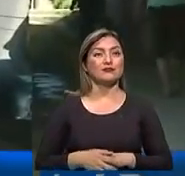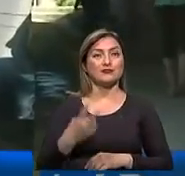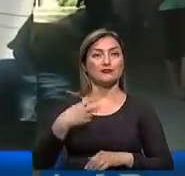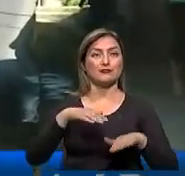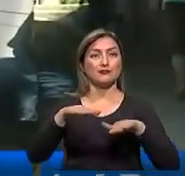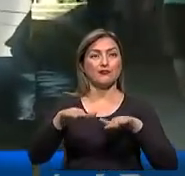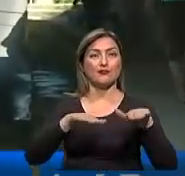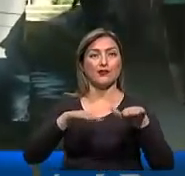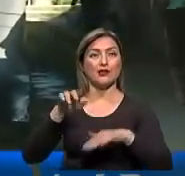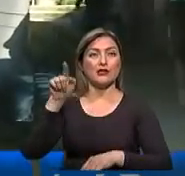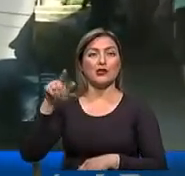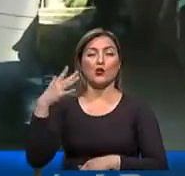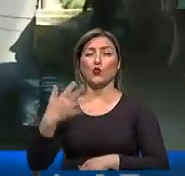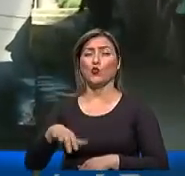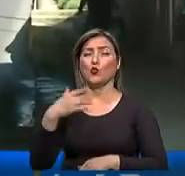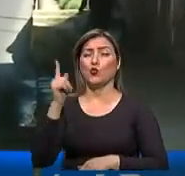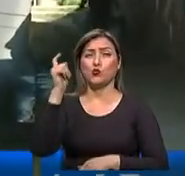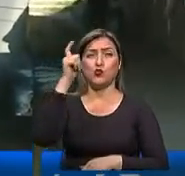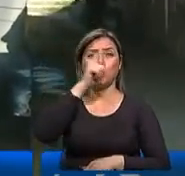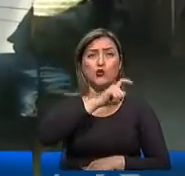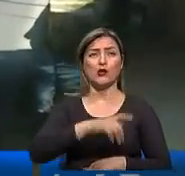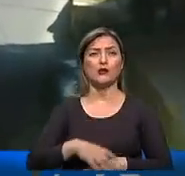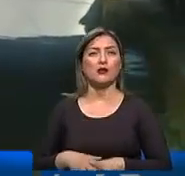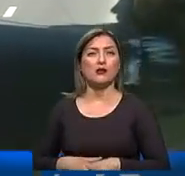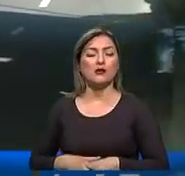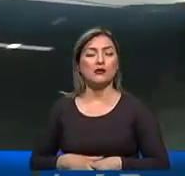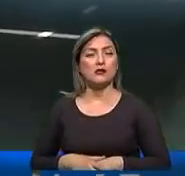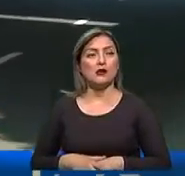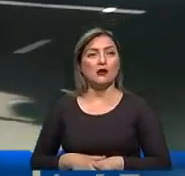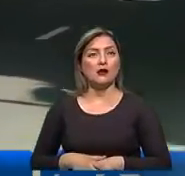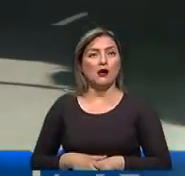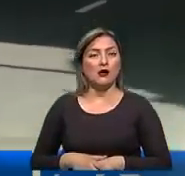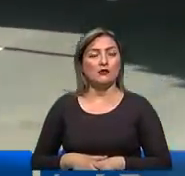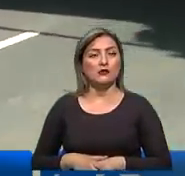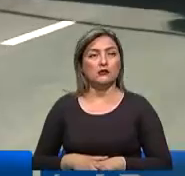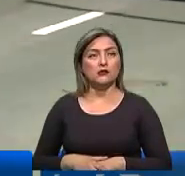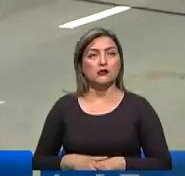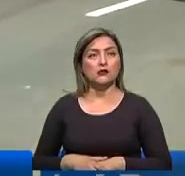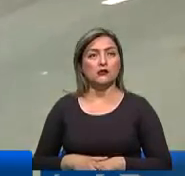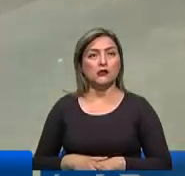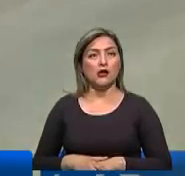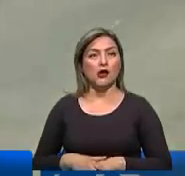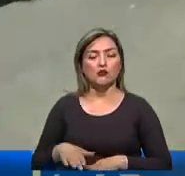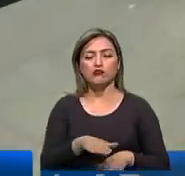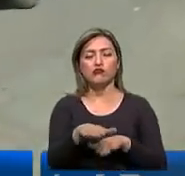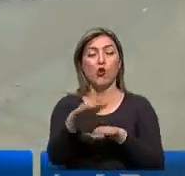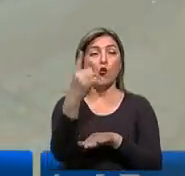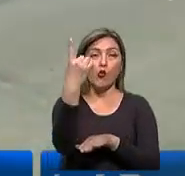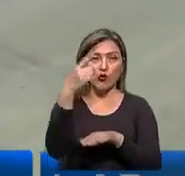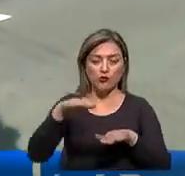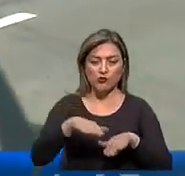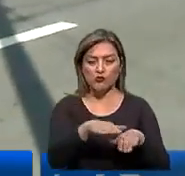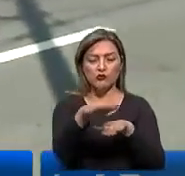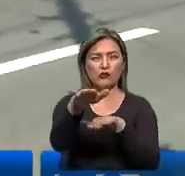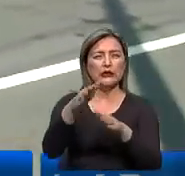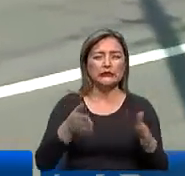el tránsito vehicular aquí es sumamente complicado. Si bien hay un solo carril por esta calle, la antigua